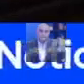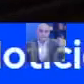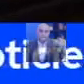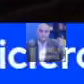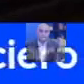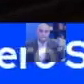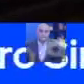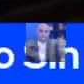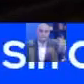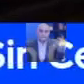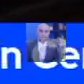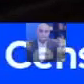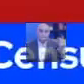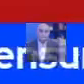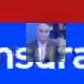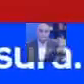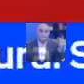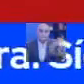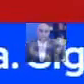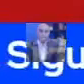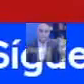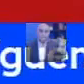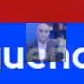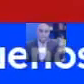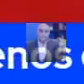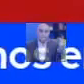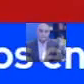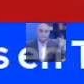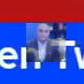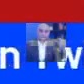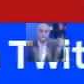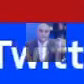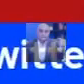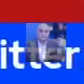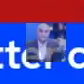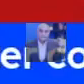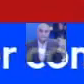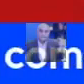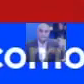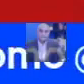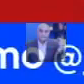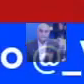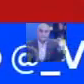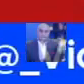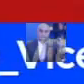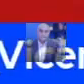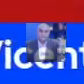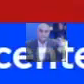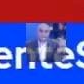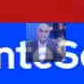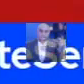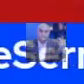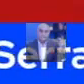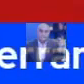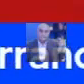abrazo. Oye, mi querido Jaime, Dime. aprovechando que te tengo antes de que te vayas, Mm. no te pregunté en la mesa